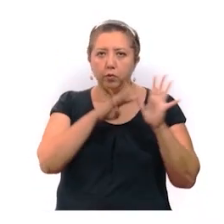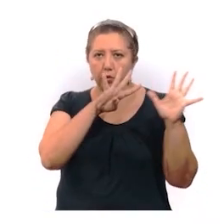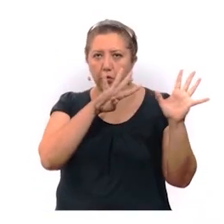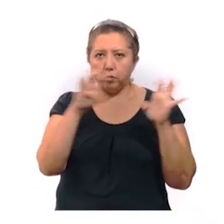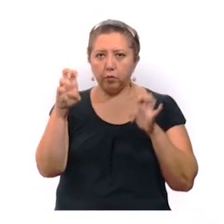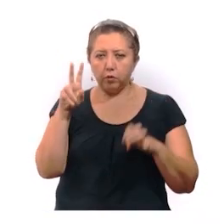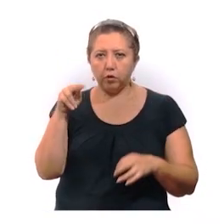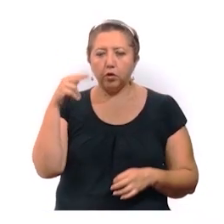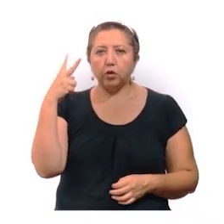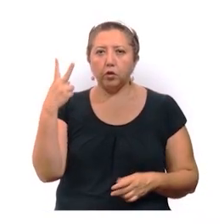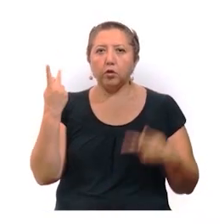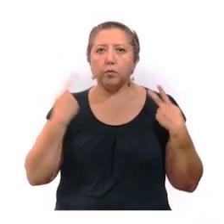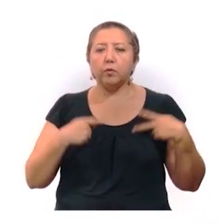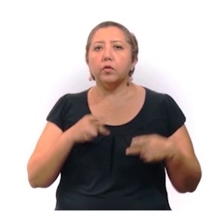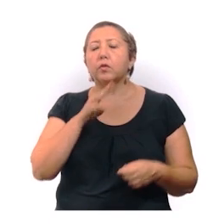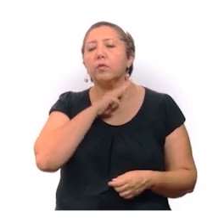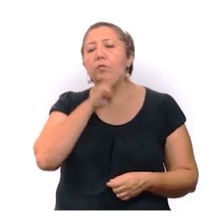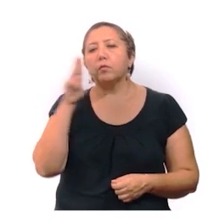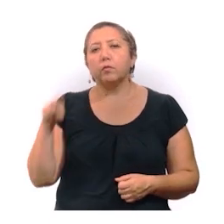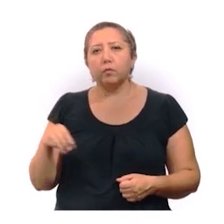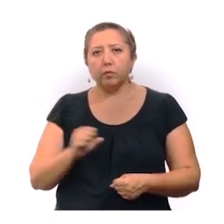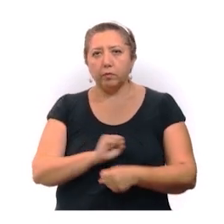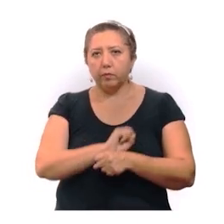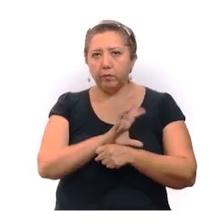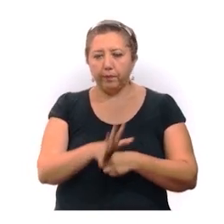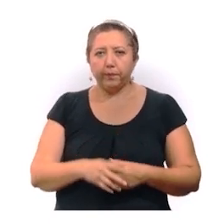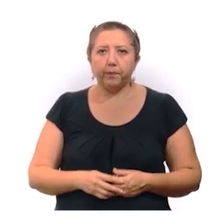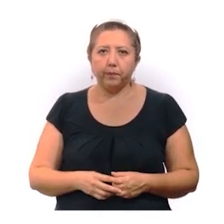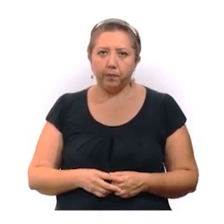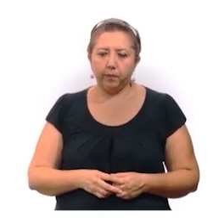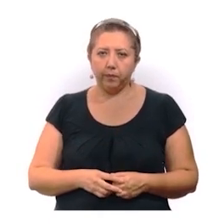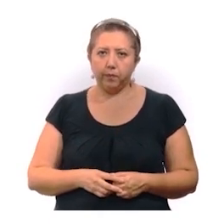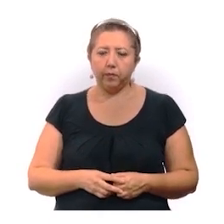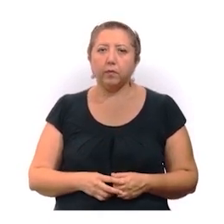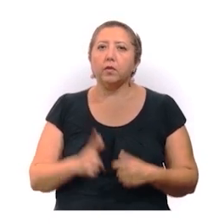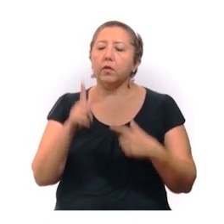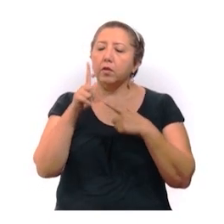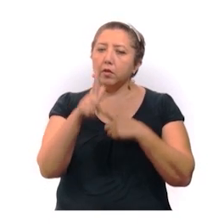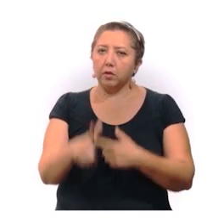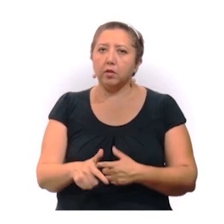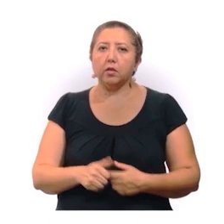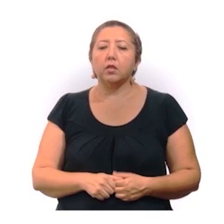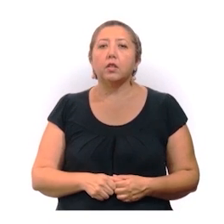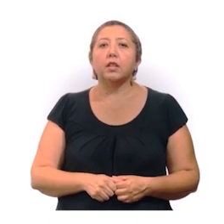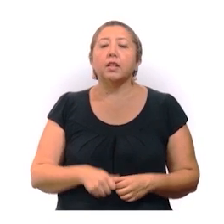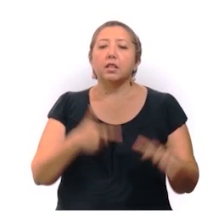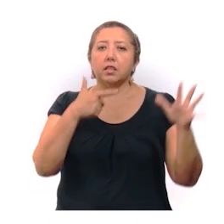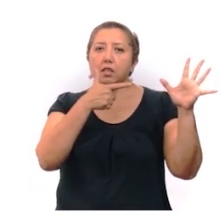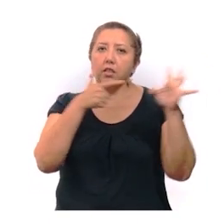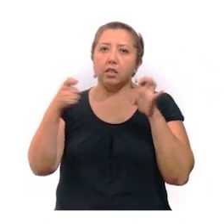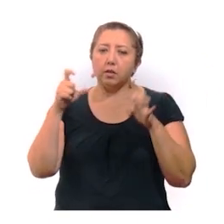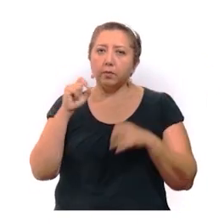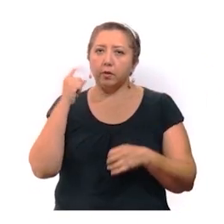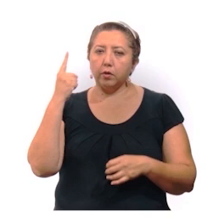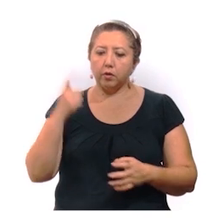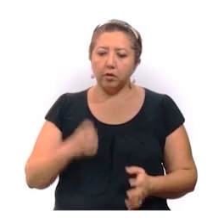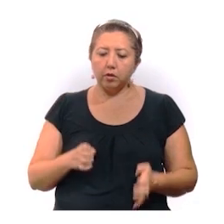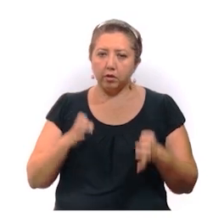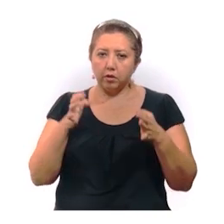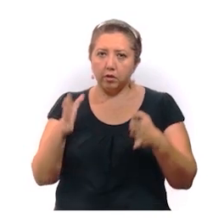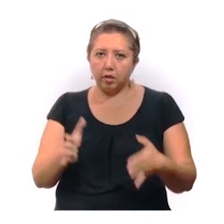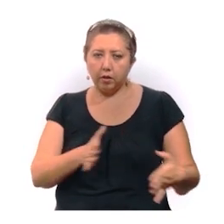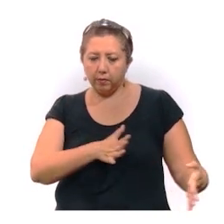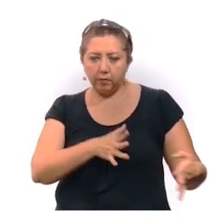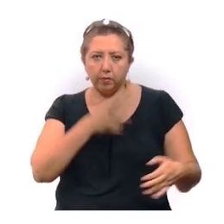982 las personas fallecidas a causa de coronavirus de los casos activos 721 están estables